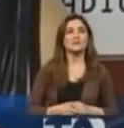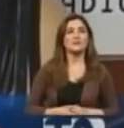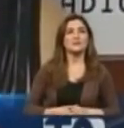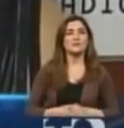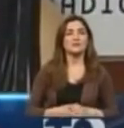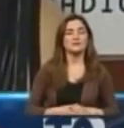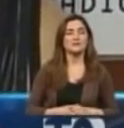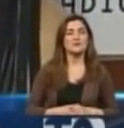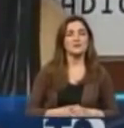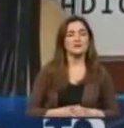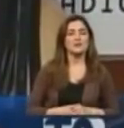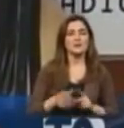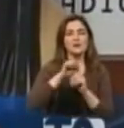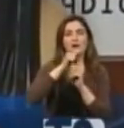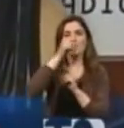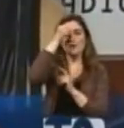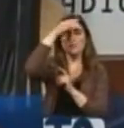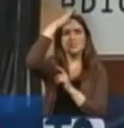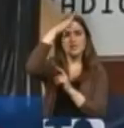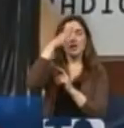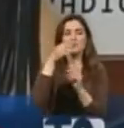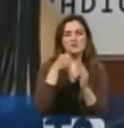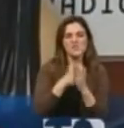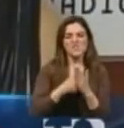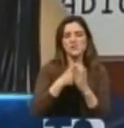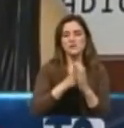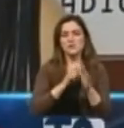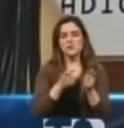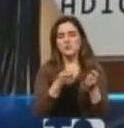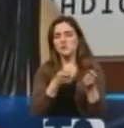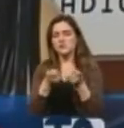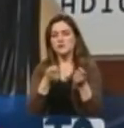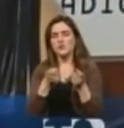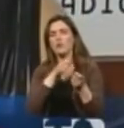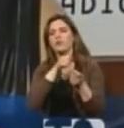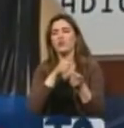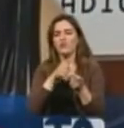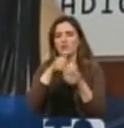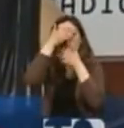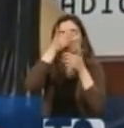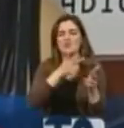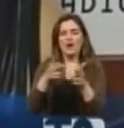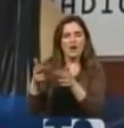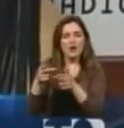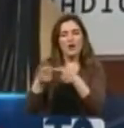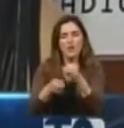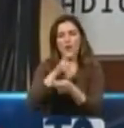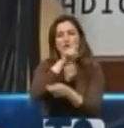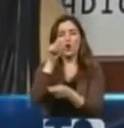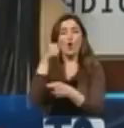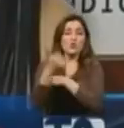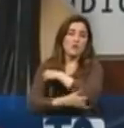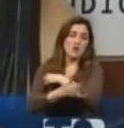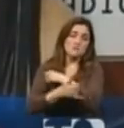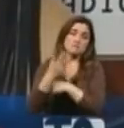todo un sistema de inteligencia con miras a combatir el crimen organizado y demás. Yo creo que hay muchos países que sin dudas tienen experiencias que